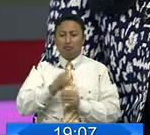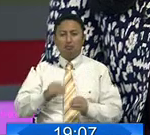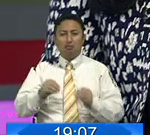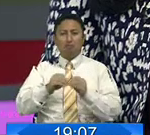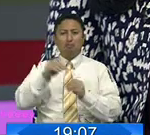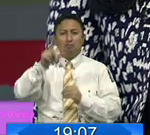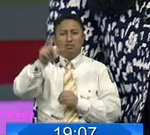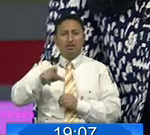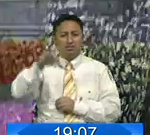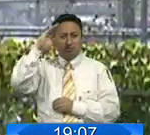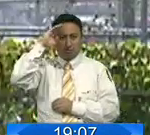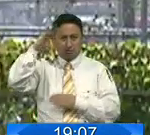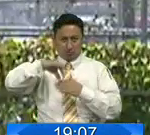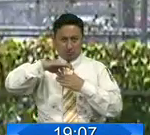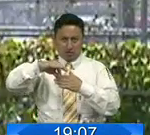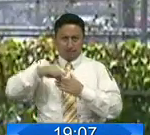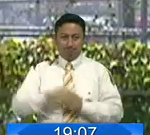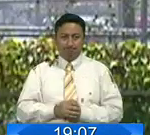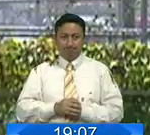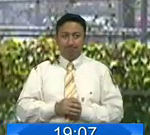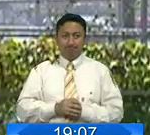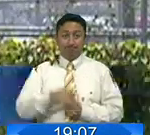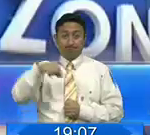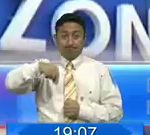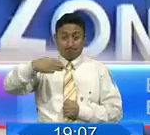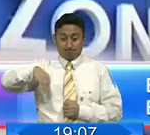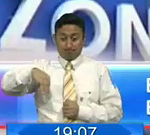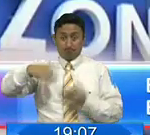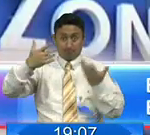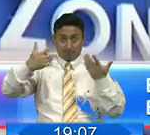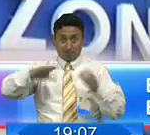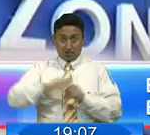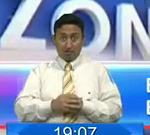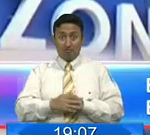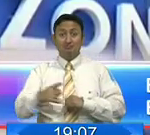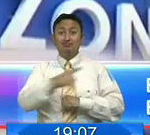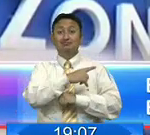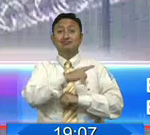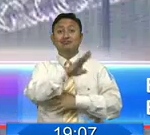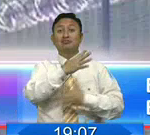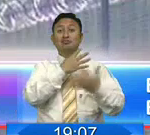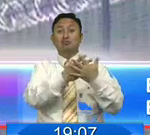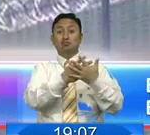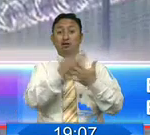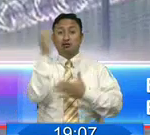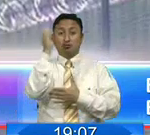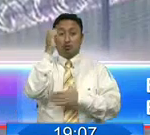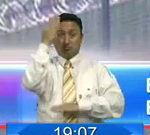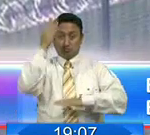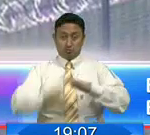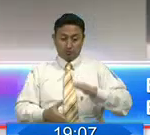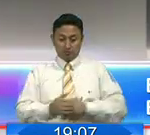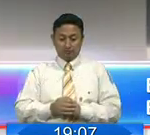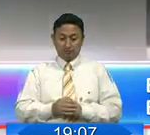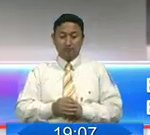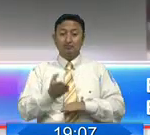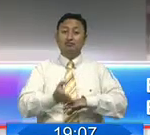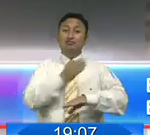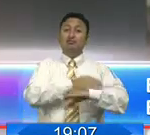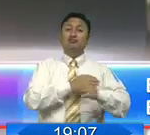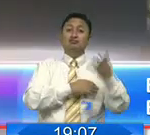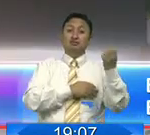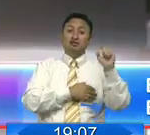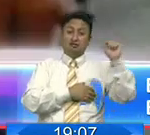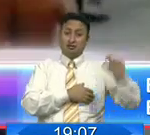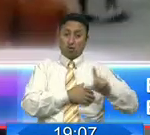penitenciarios. Este miércoles termina el estado de excepción en el sistema de rehabilitación social del país, el cual fue renovado el pasado 15 de